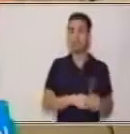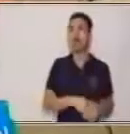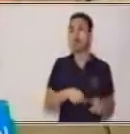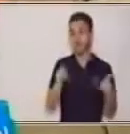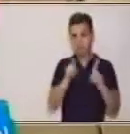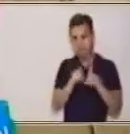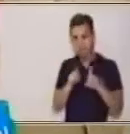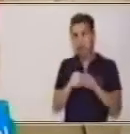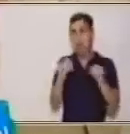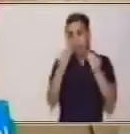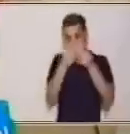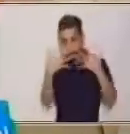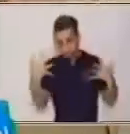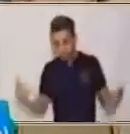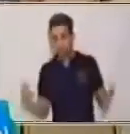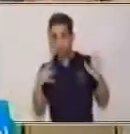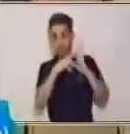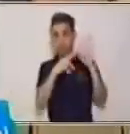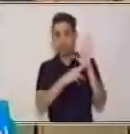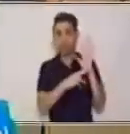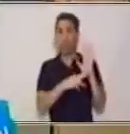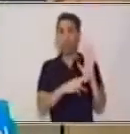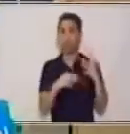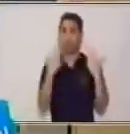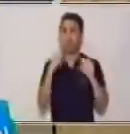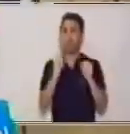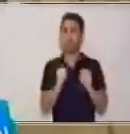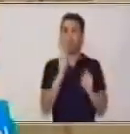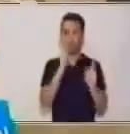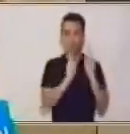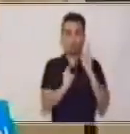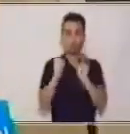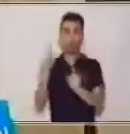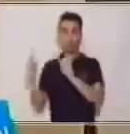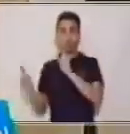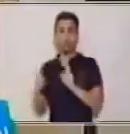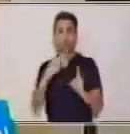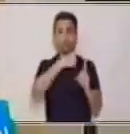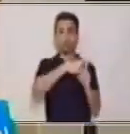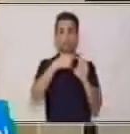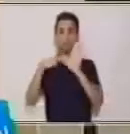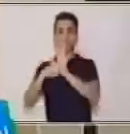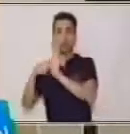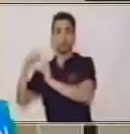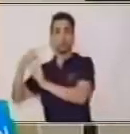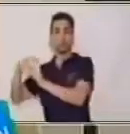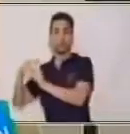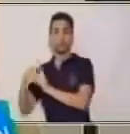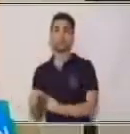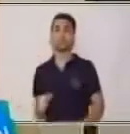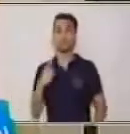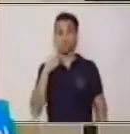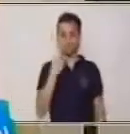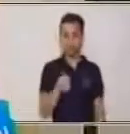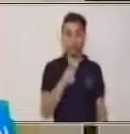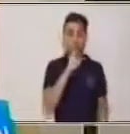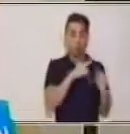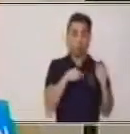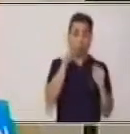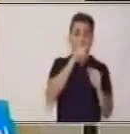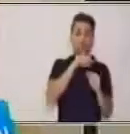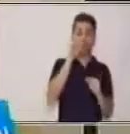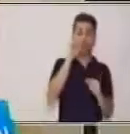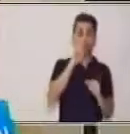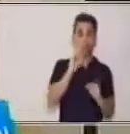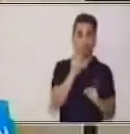la regla, pero la vamos a hacer alternadamente. Entonces, tenemos el cuadrado del primer